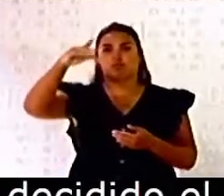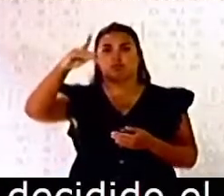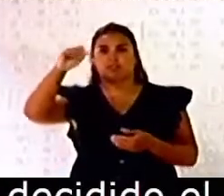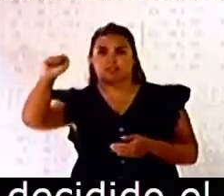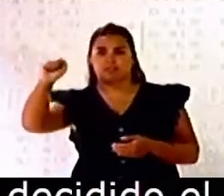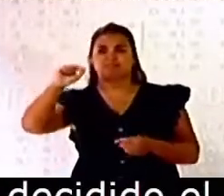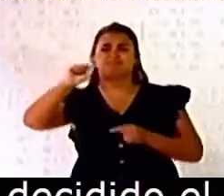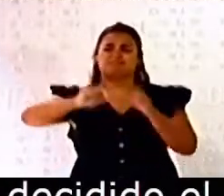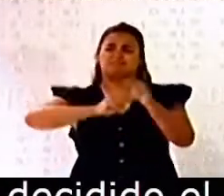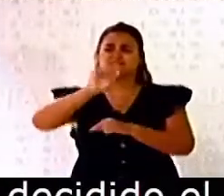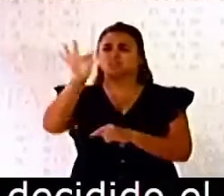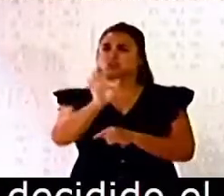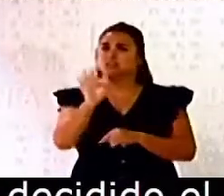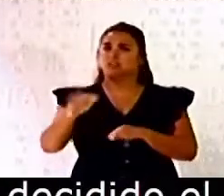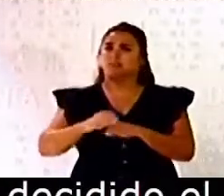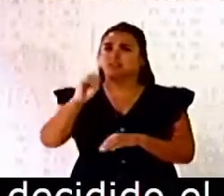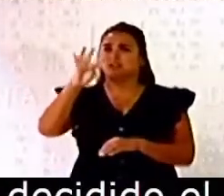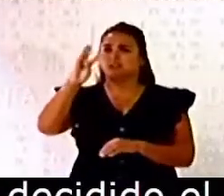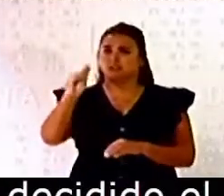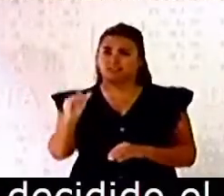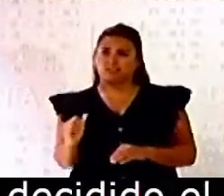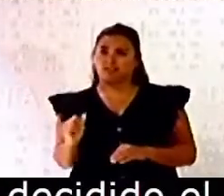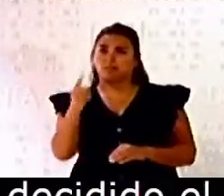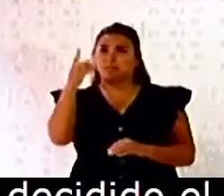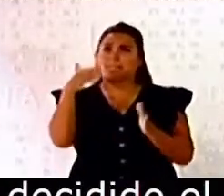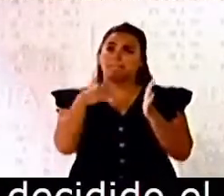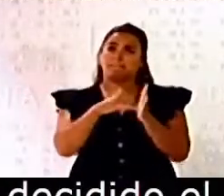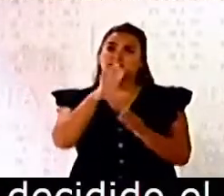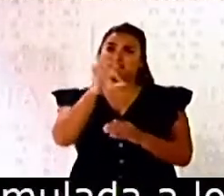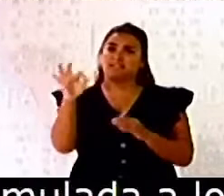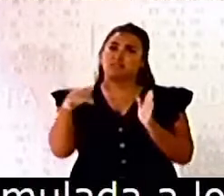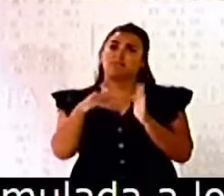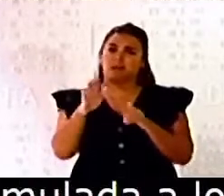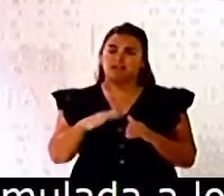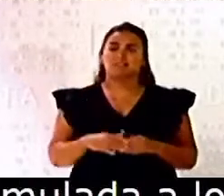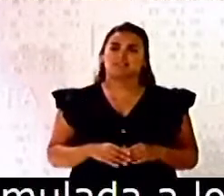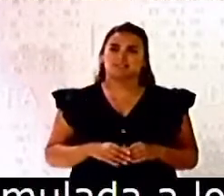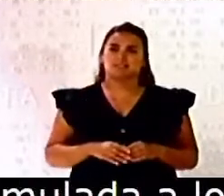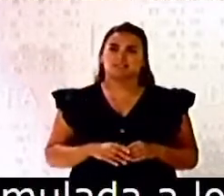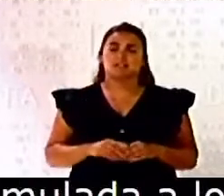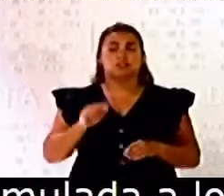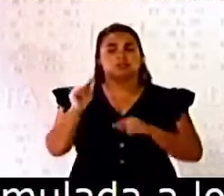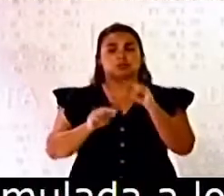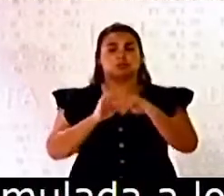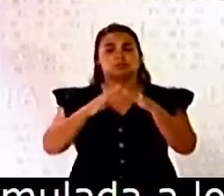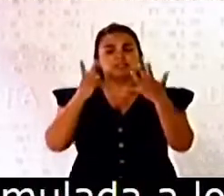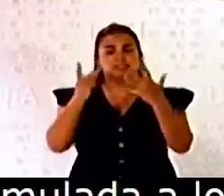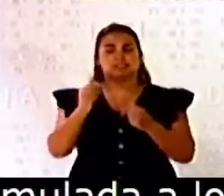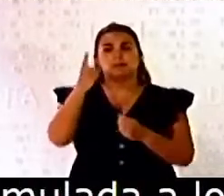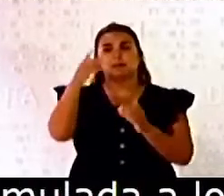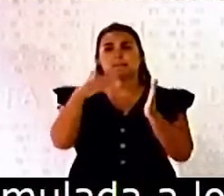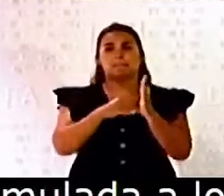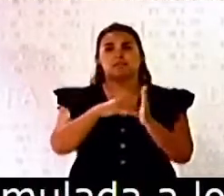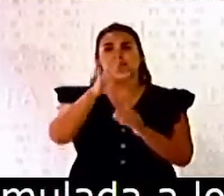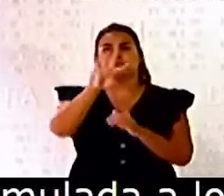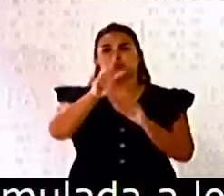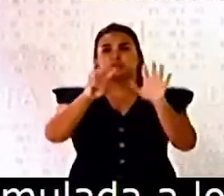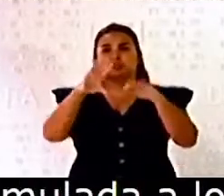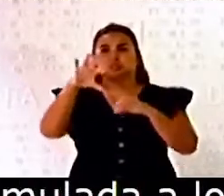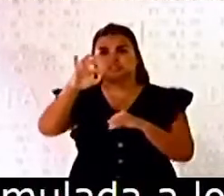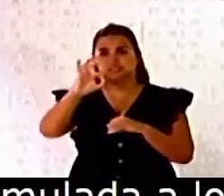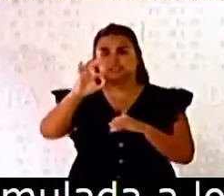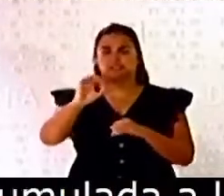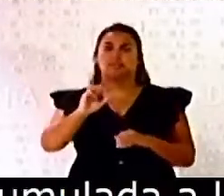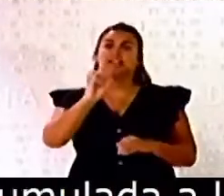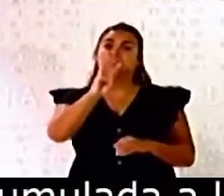una incidencia acumulada en los 14 días de más de 1.500 y con una incidencia acumulada en los 7 días de 1.480,